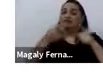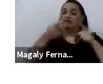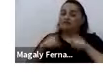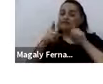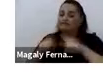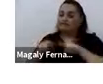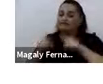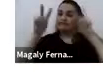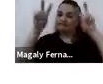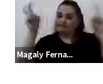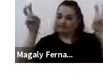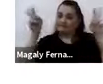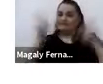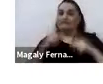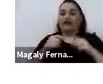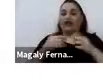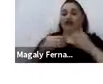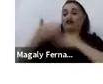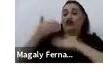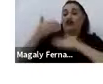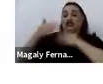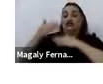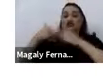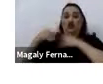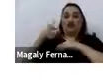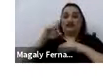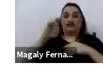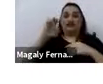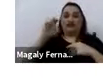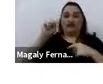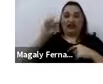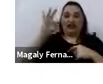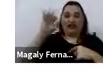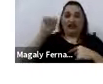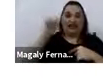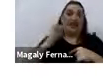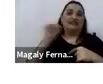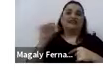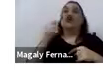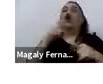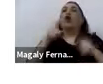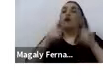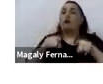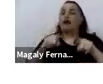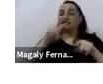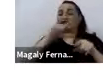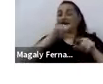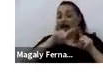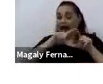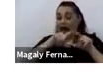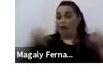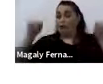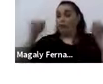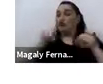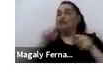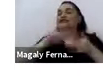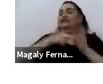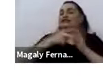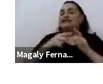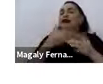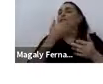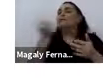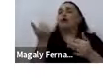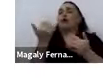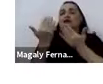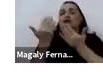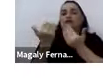comillas, regresiones en sus rentas que pueden incluso, en el caso de Japón, significar mejores esperanzas de vida. Es importante hablar